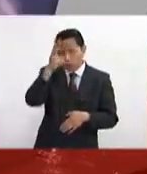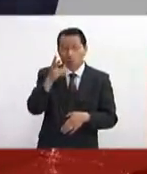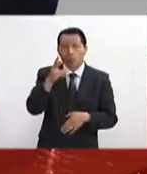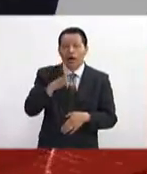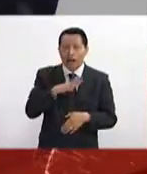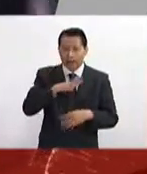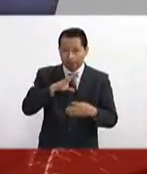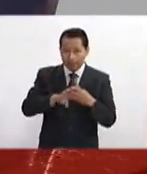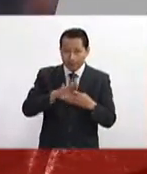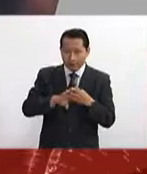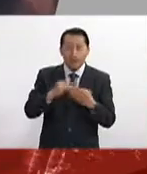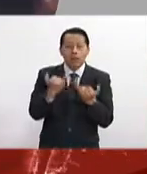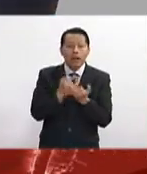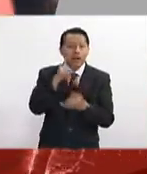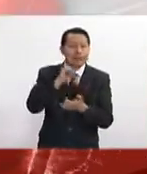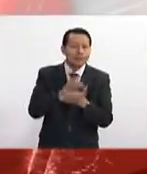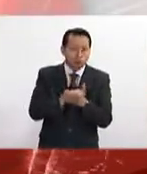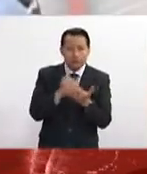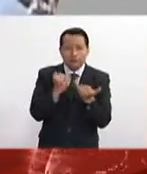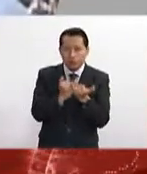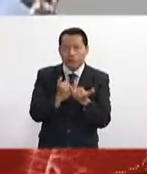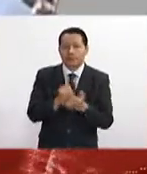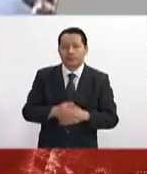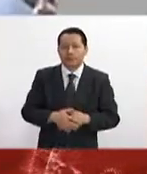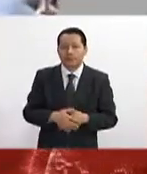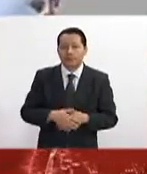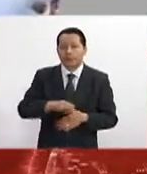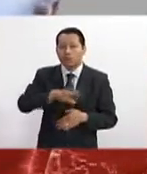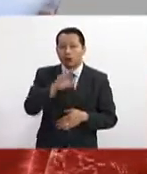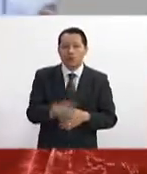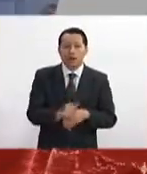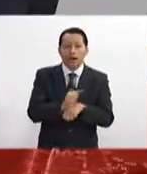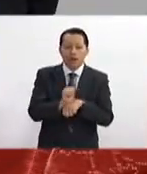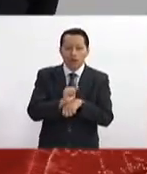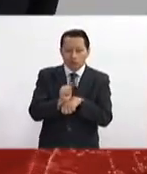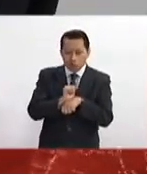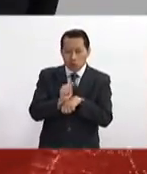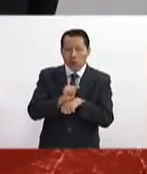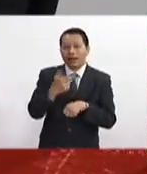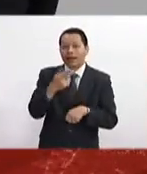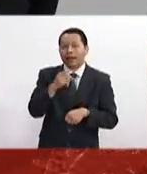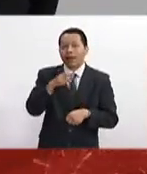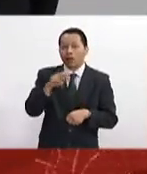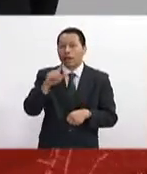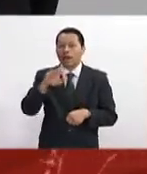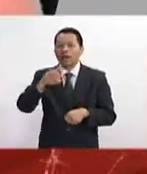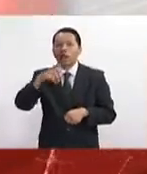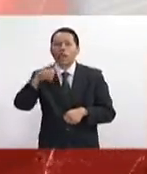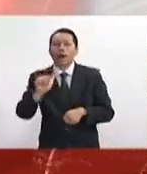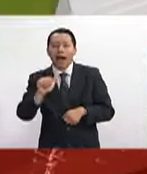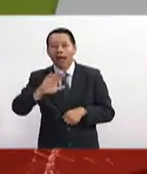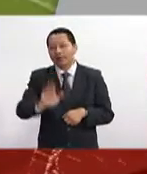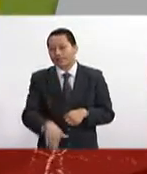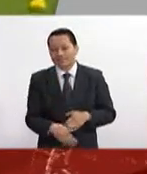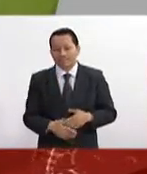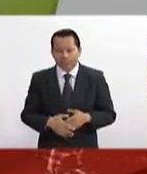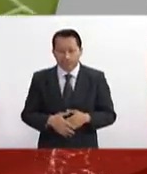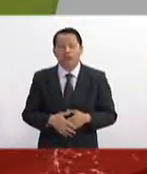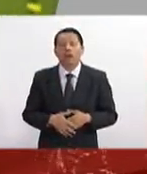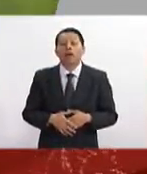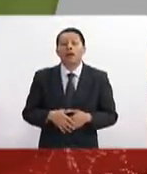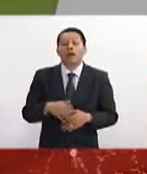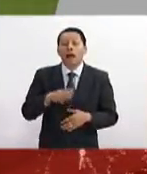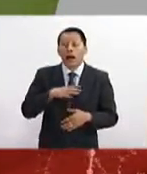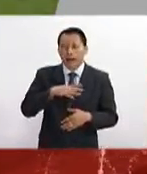Ollanta Humala, y a su esposa. Fallece el actor y comediante Héctor Lechuga. La